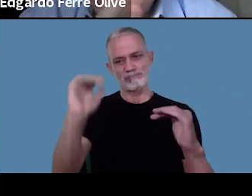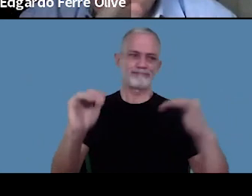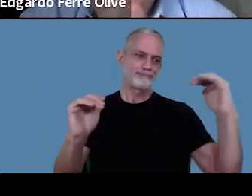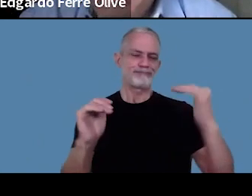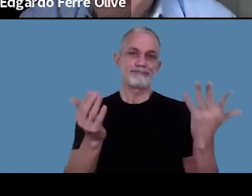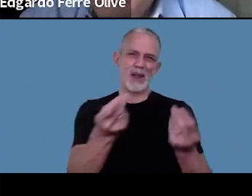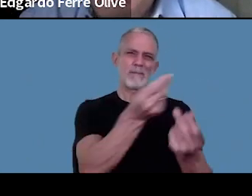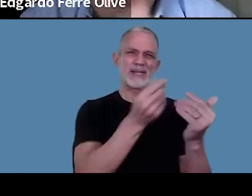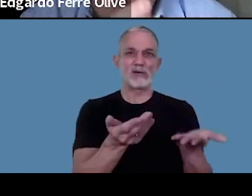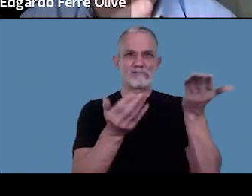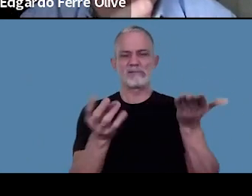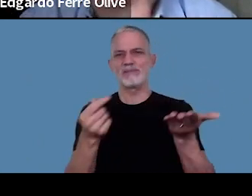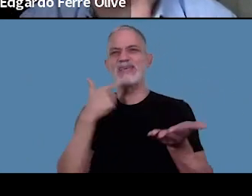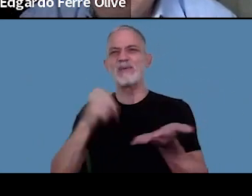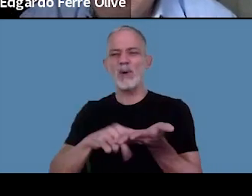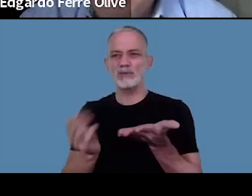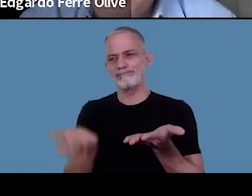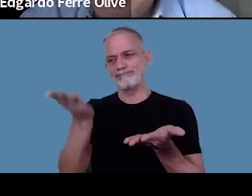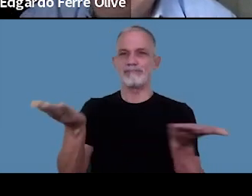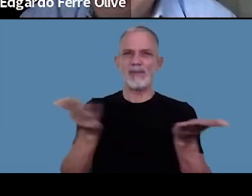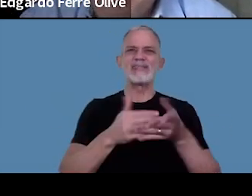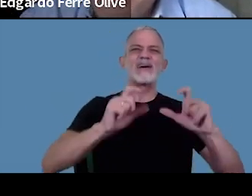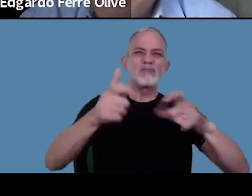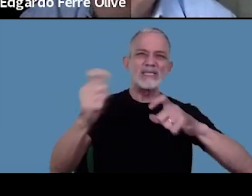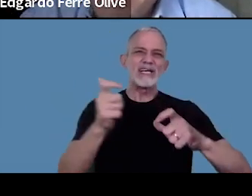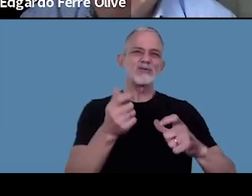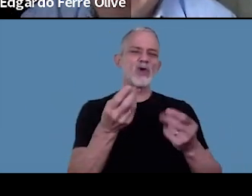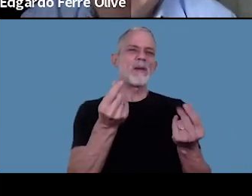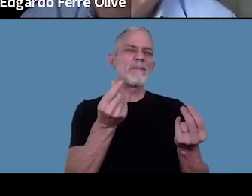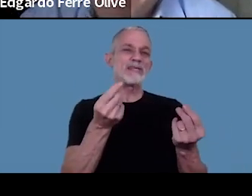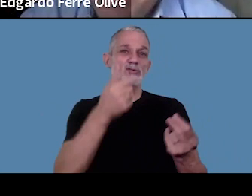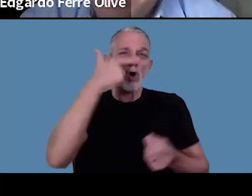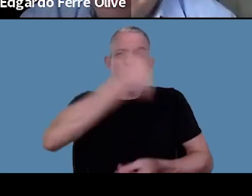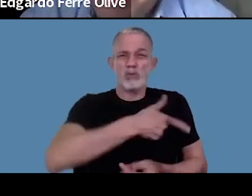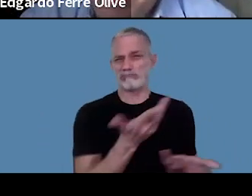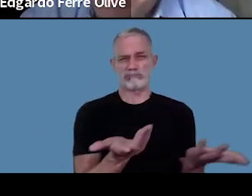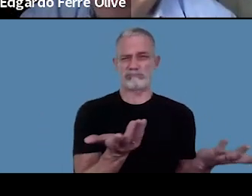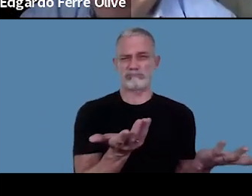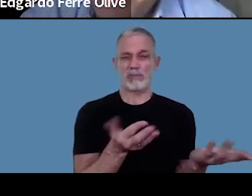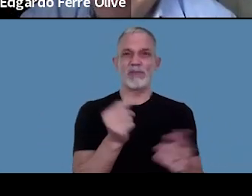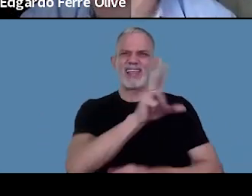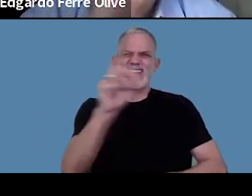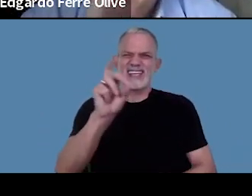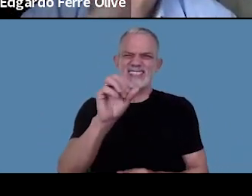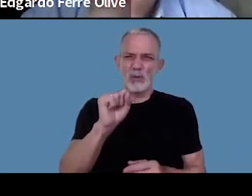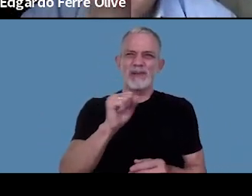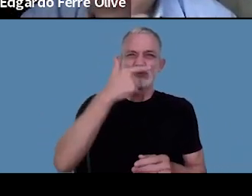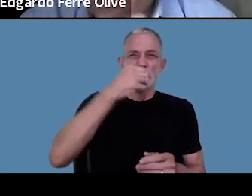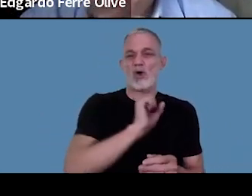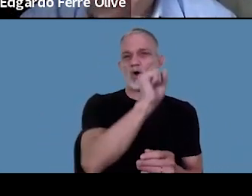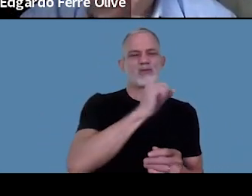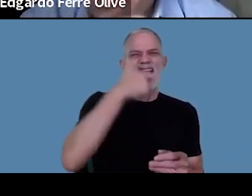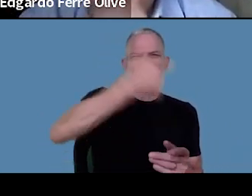que si se aplicara desde el principio la actualización de índice de precio de combustible, no estaríamos pagando 300 pesos la premium, sino que estaría valiendo más